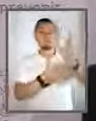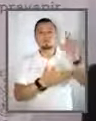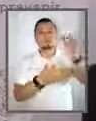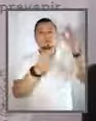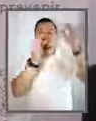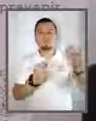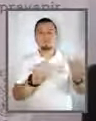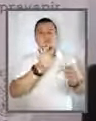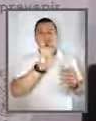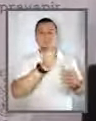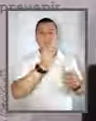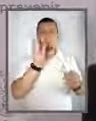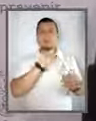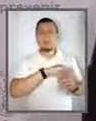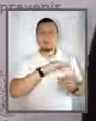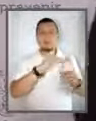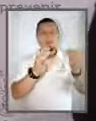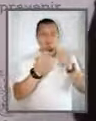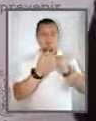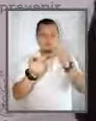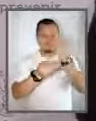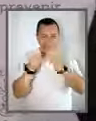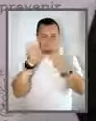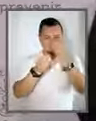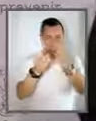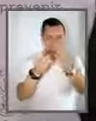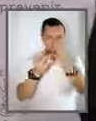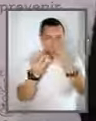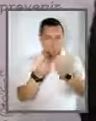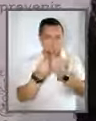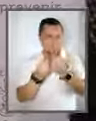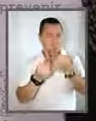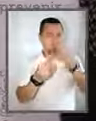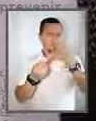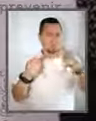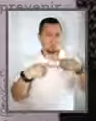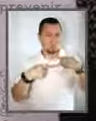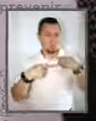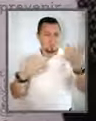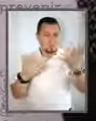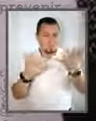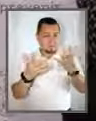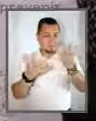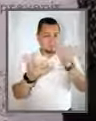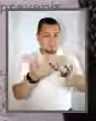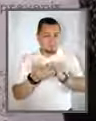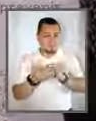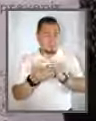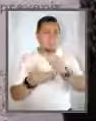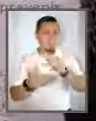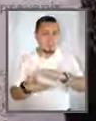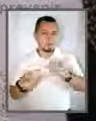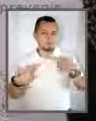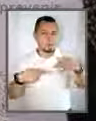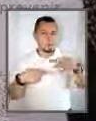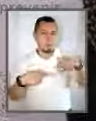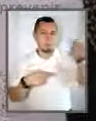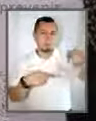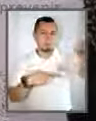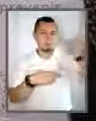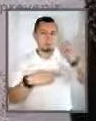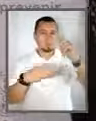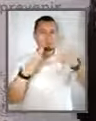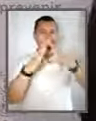haciendo el análisis de las conductas o de las omisiones en las que pudiera haber incurrido personal de